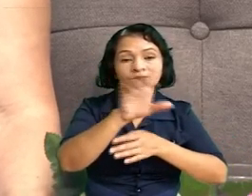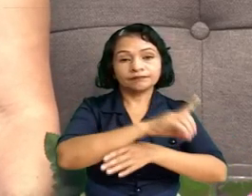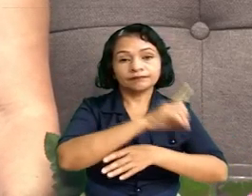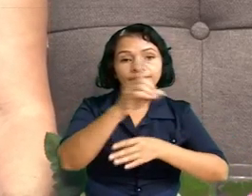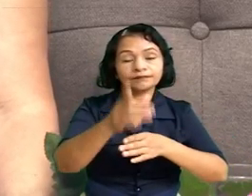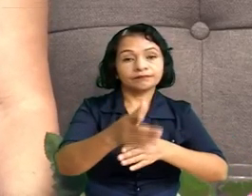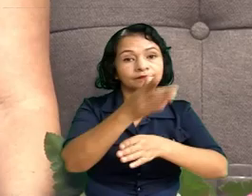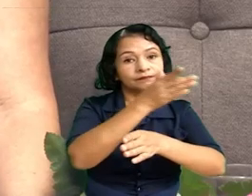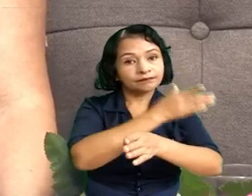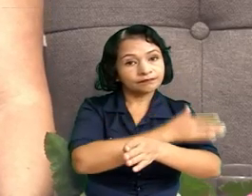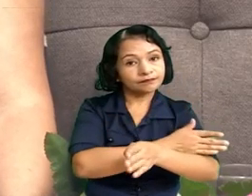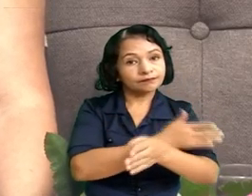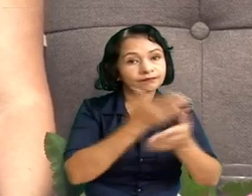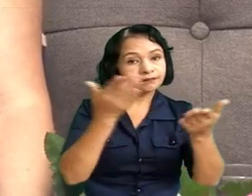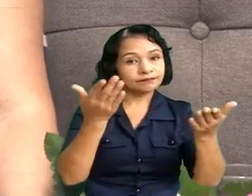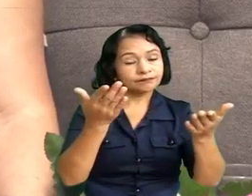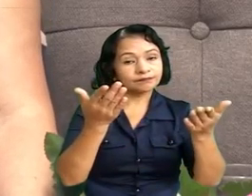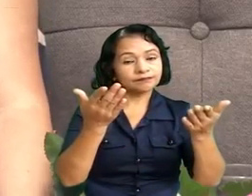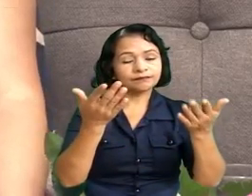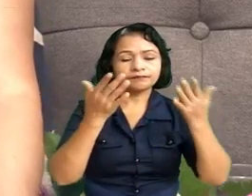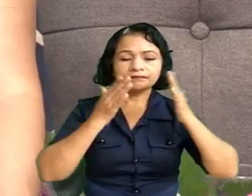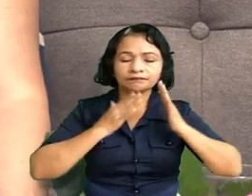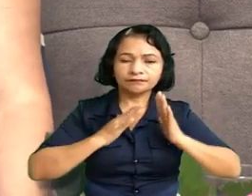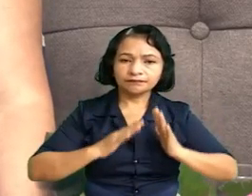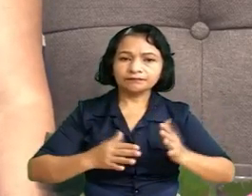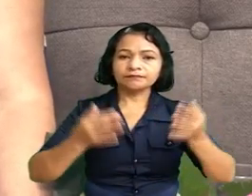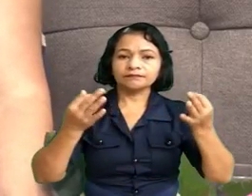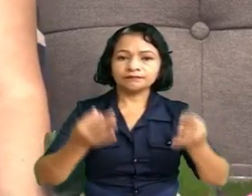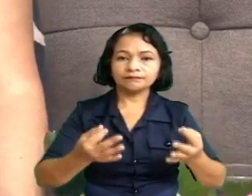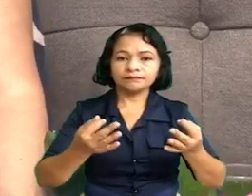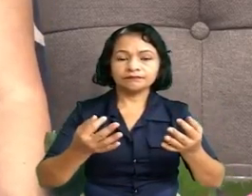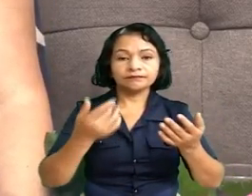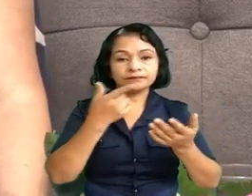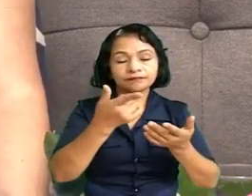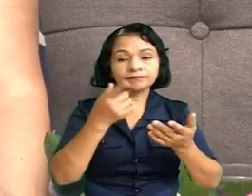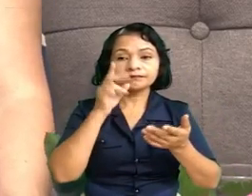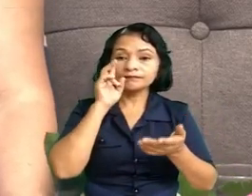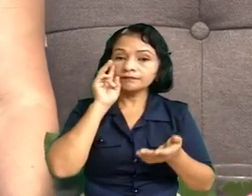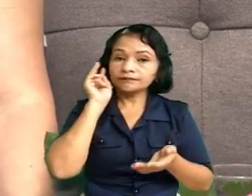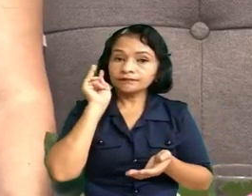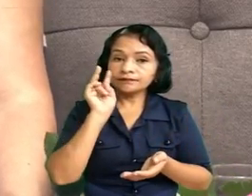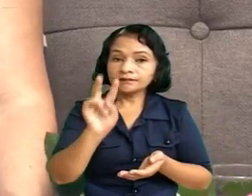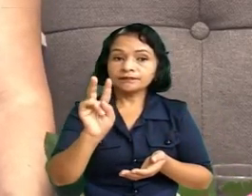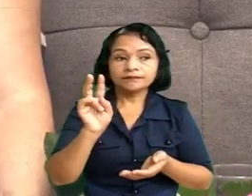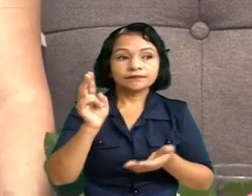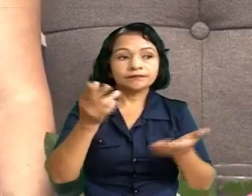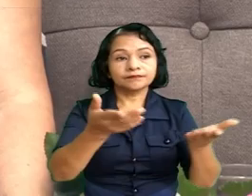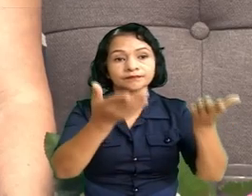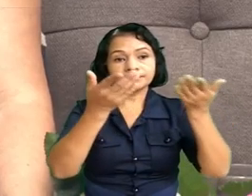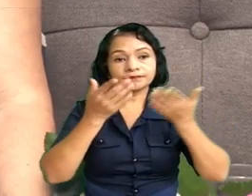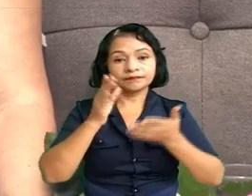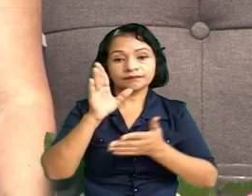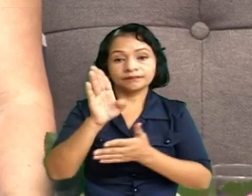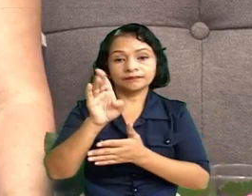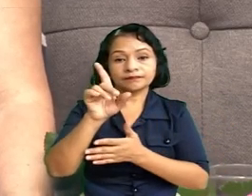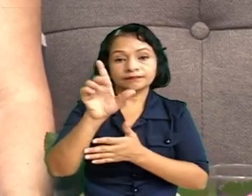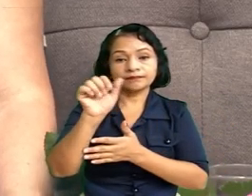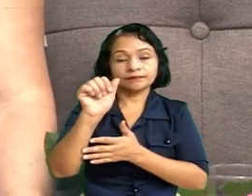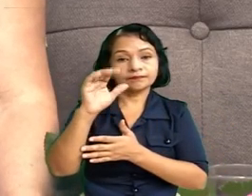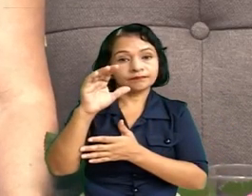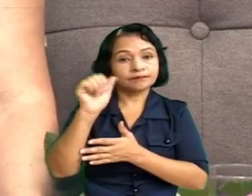dar a luz. Se estabilizan emocionalmente, y ese es un reflejo del legado de Blanquita Arauz, claro que